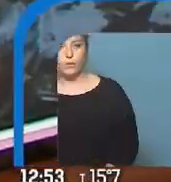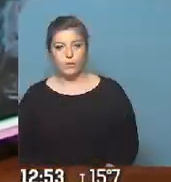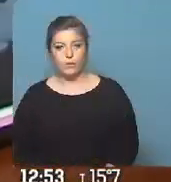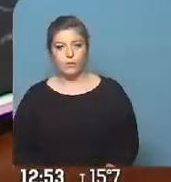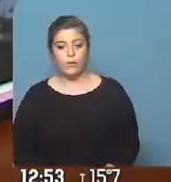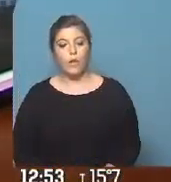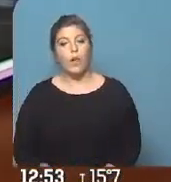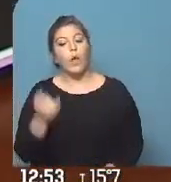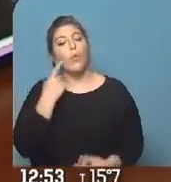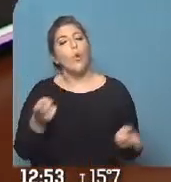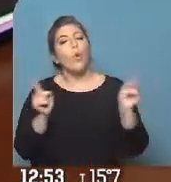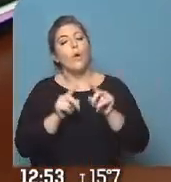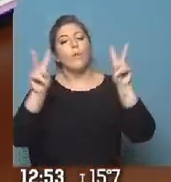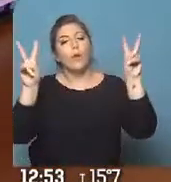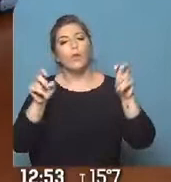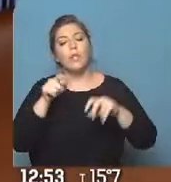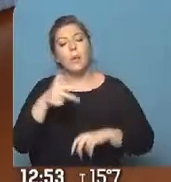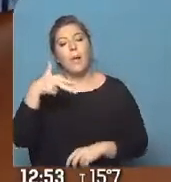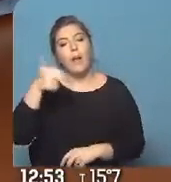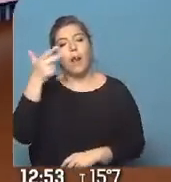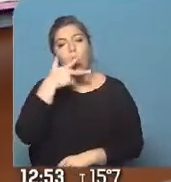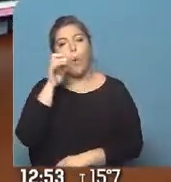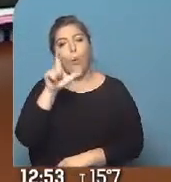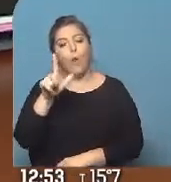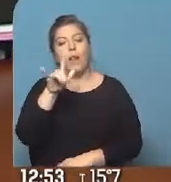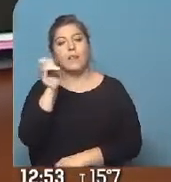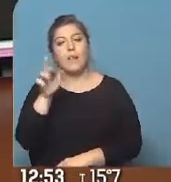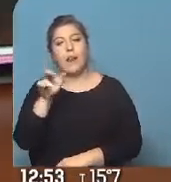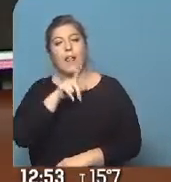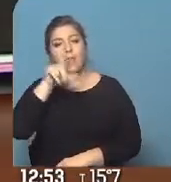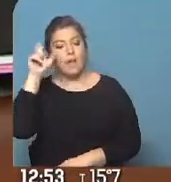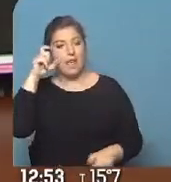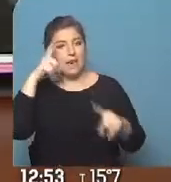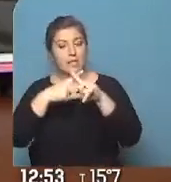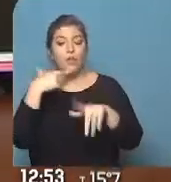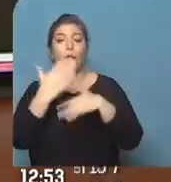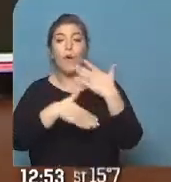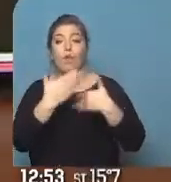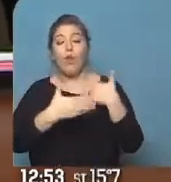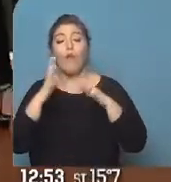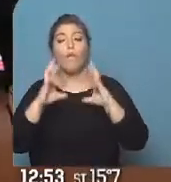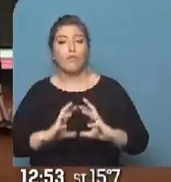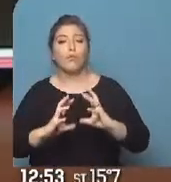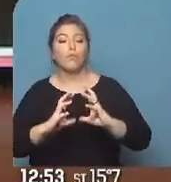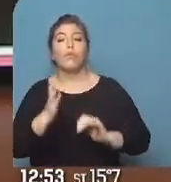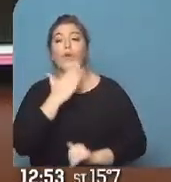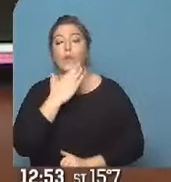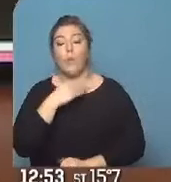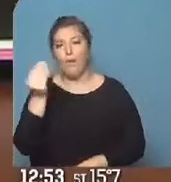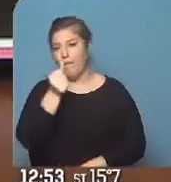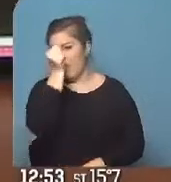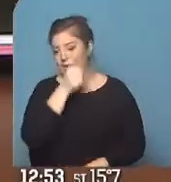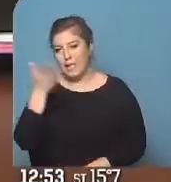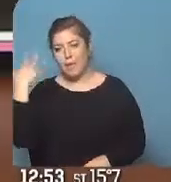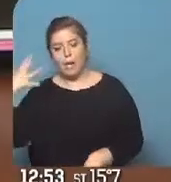y nos volvemos a ocupar del caso de nahuel zárate el exfutbolista de boca que durante este fin de semana embistió con su